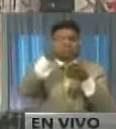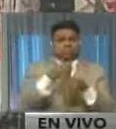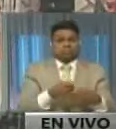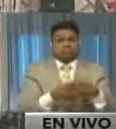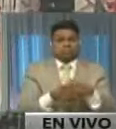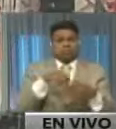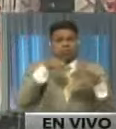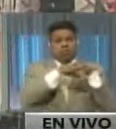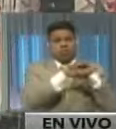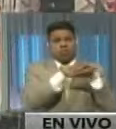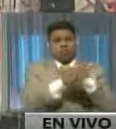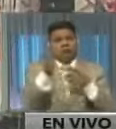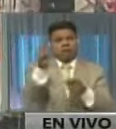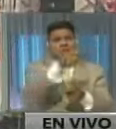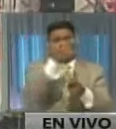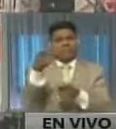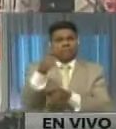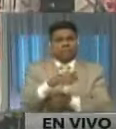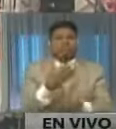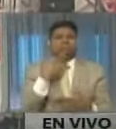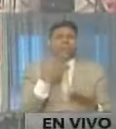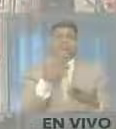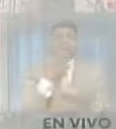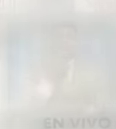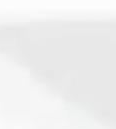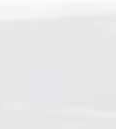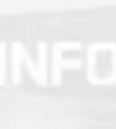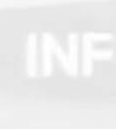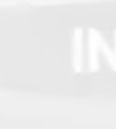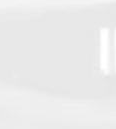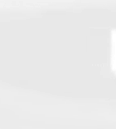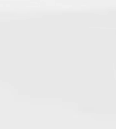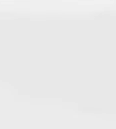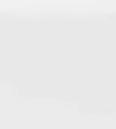Me avisan cuando ya estemos conectados en cadena.